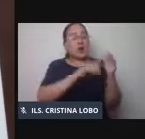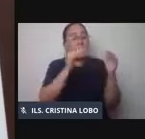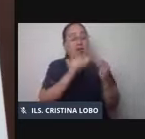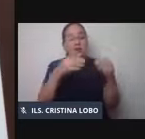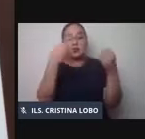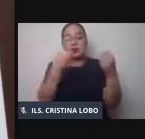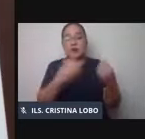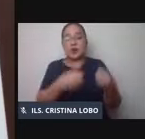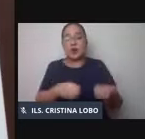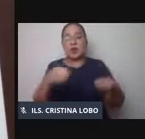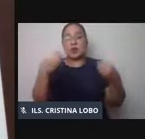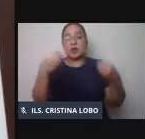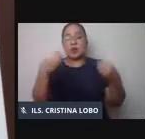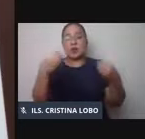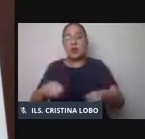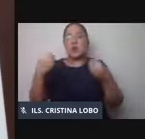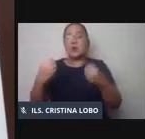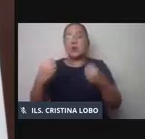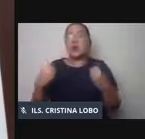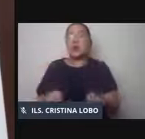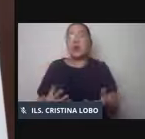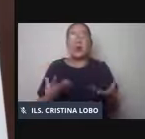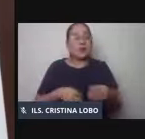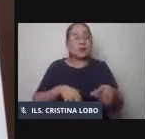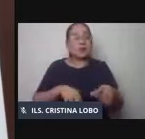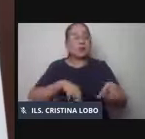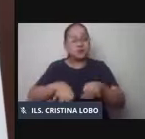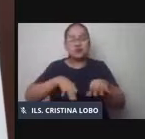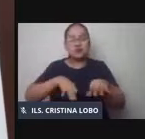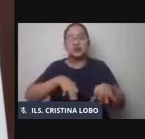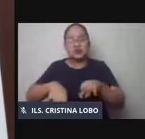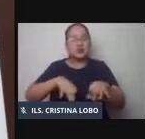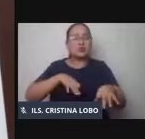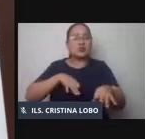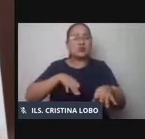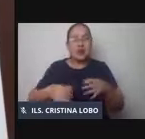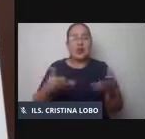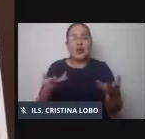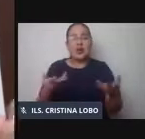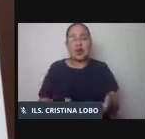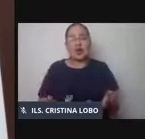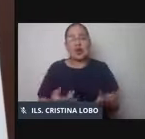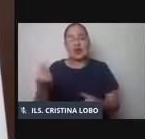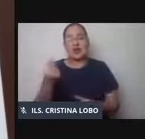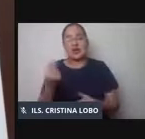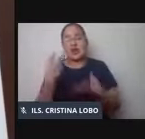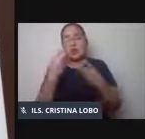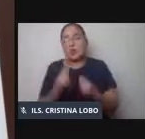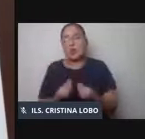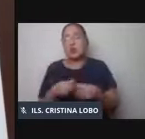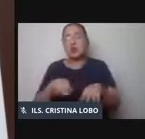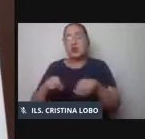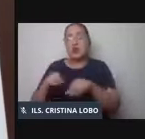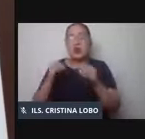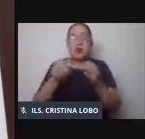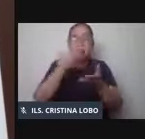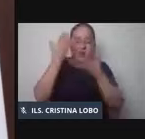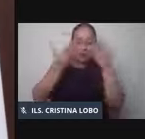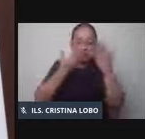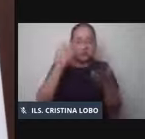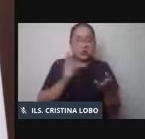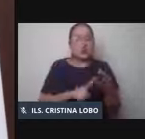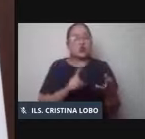Largas jornadas de trabajo. Necesitamos tener o refugiarnos en horas y horas, ya sea de estudio, de